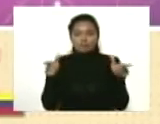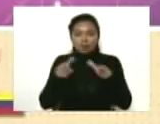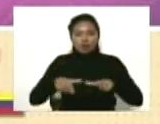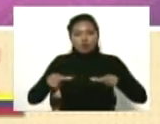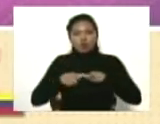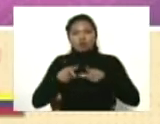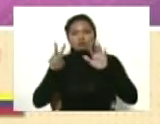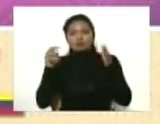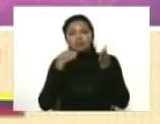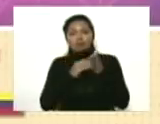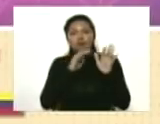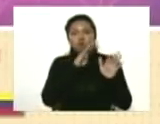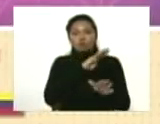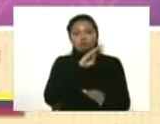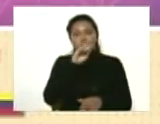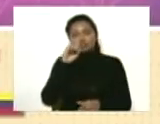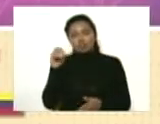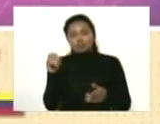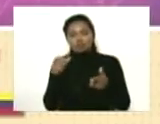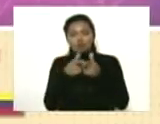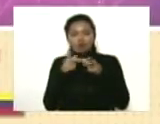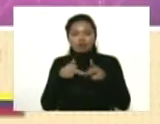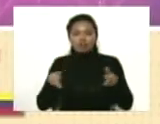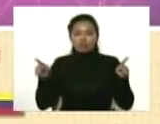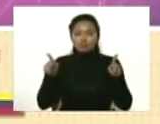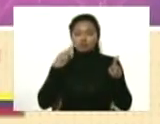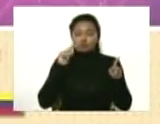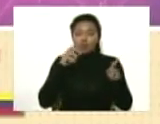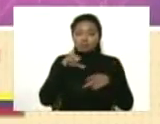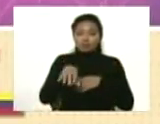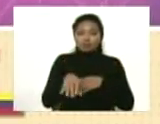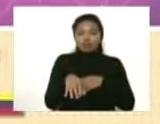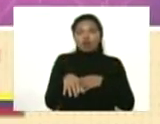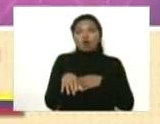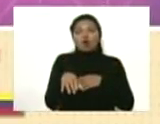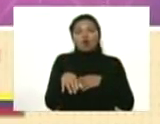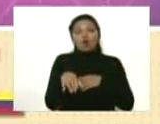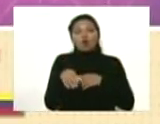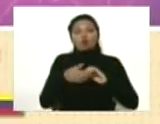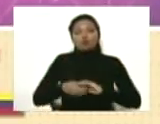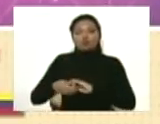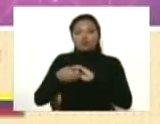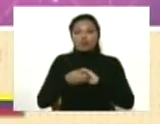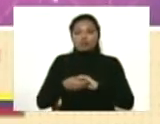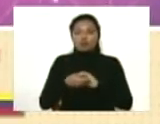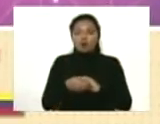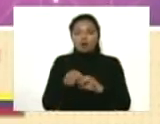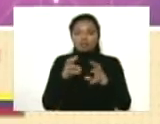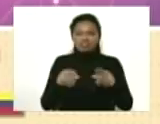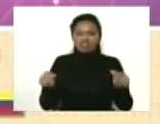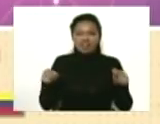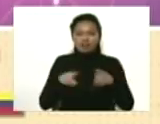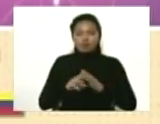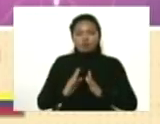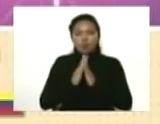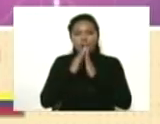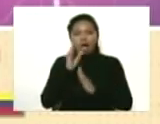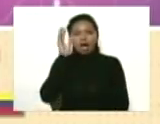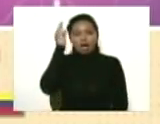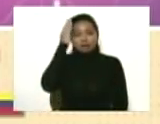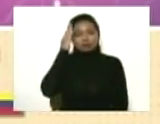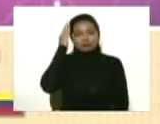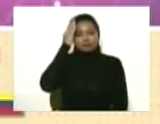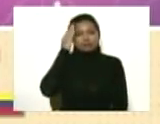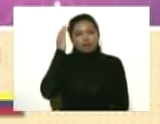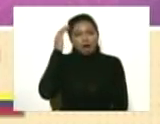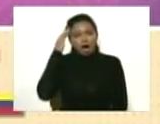los 7.400 kilómetros cuadrados del estado de Trujillo, tierra de hombres sabios y santos, mi comandante